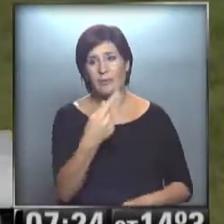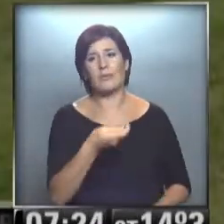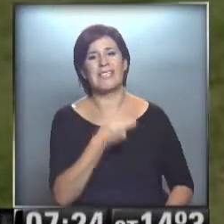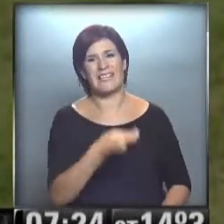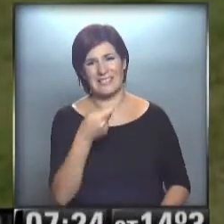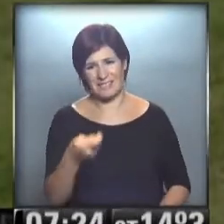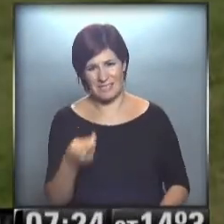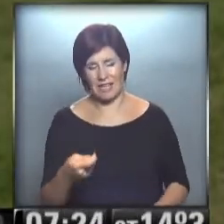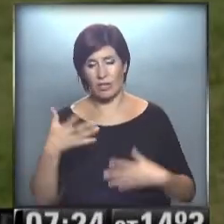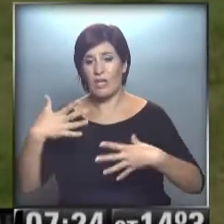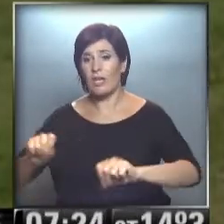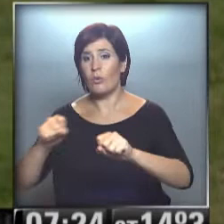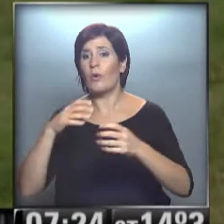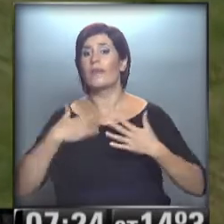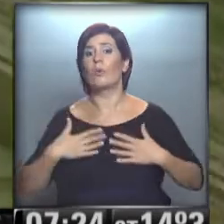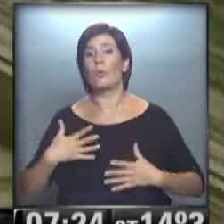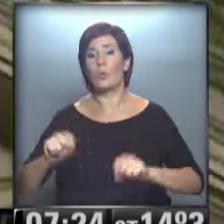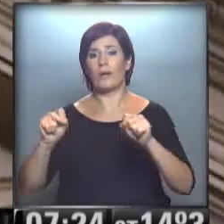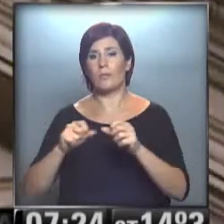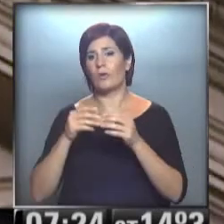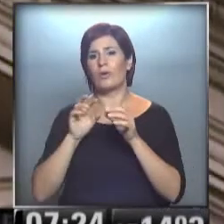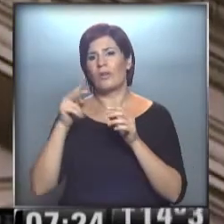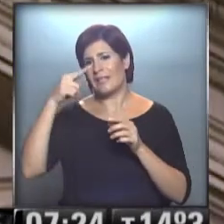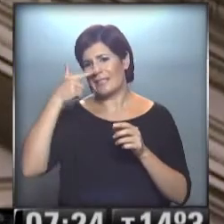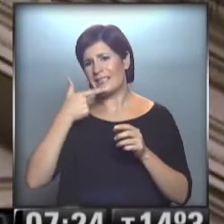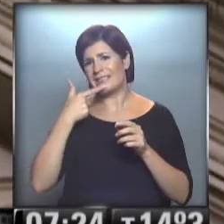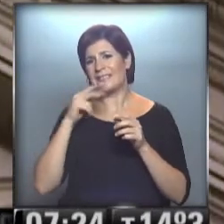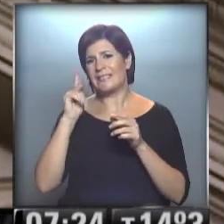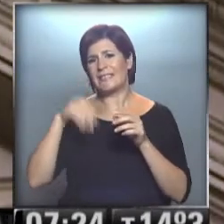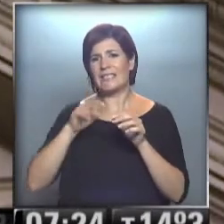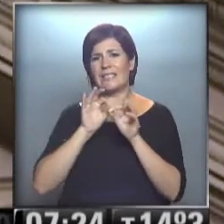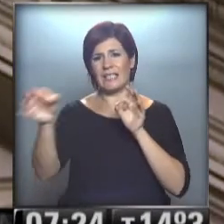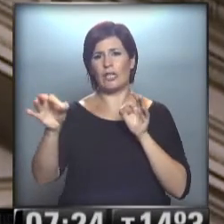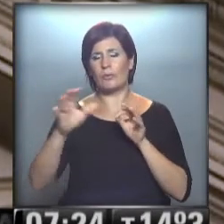paraje a 17 kilómetros de Bahía. La Nueva Provincia no publicó